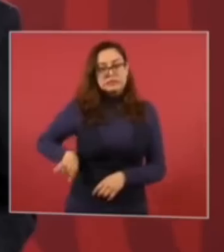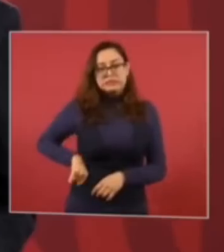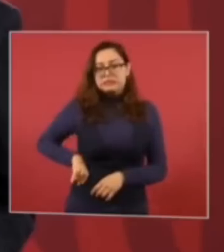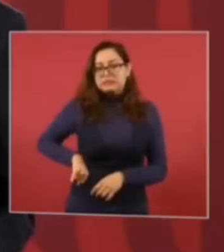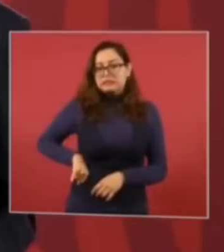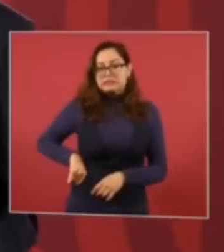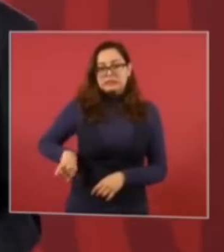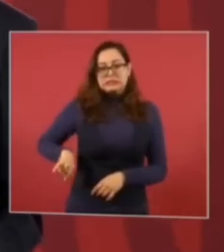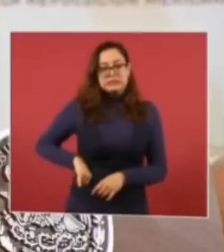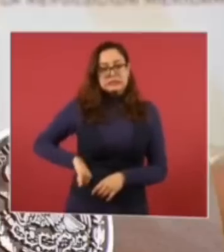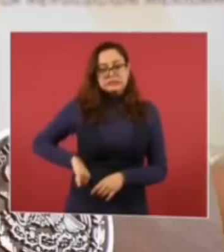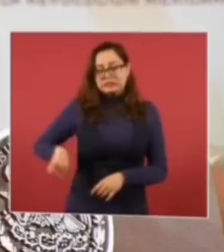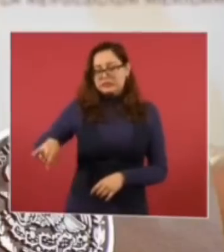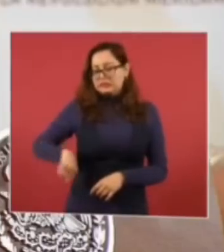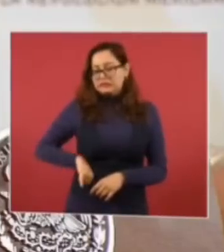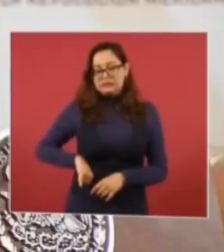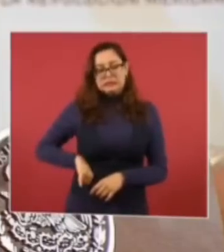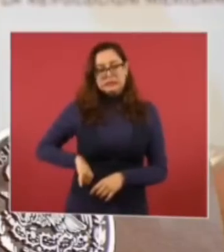pues